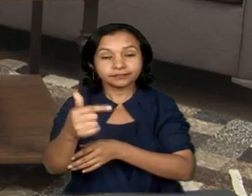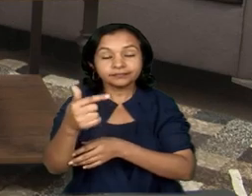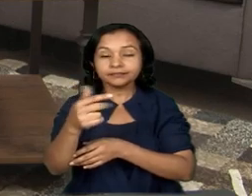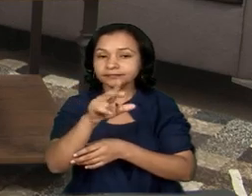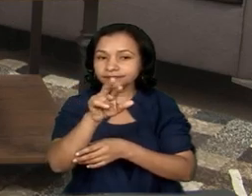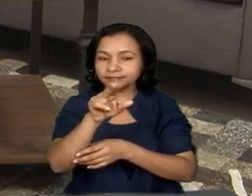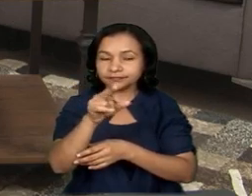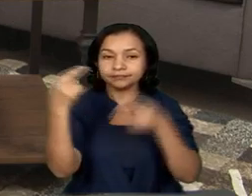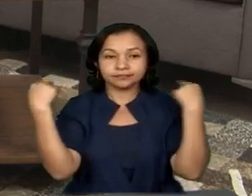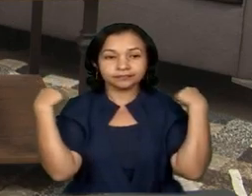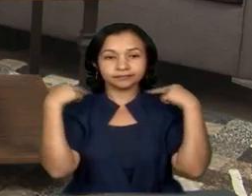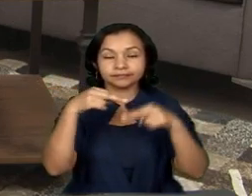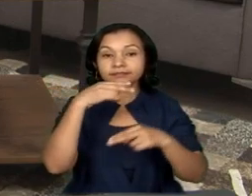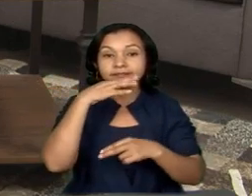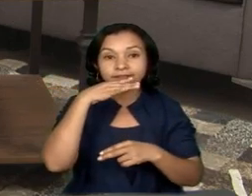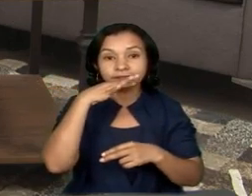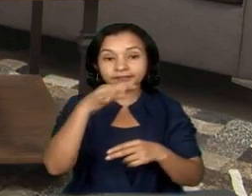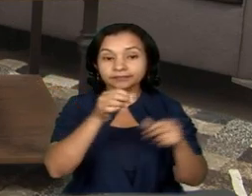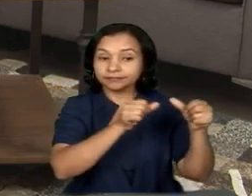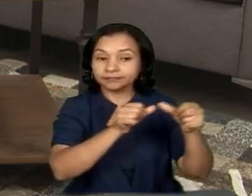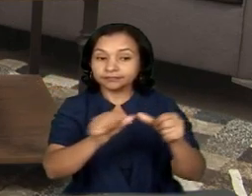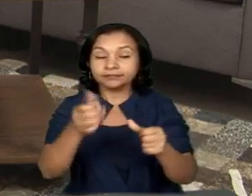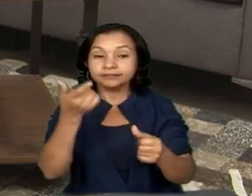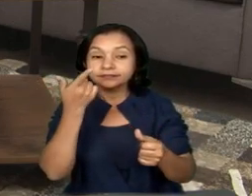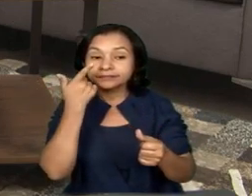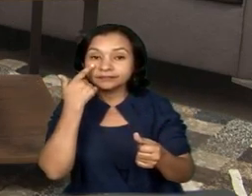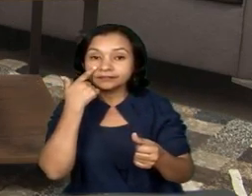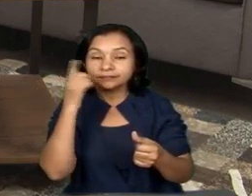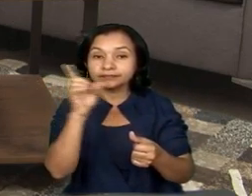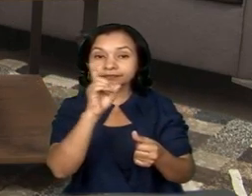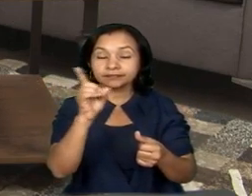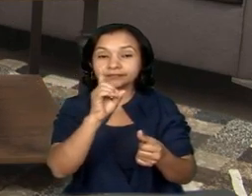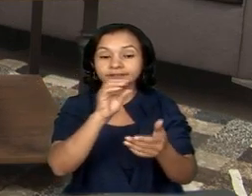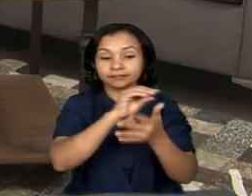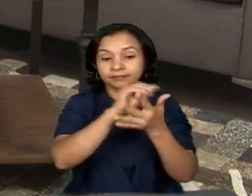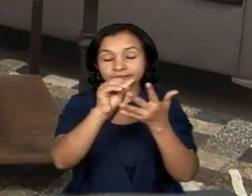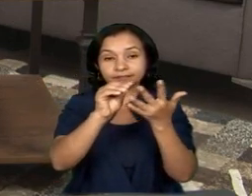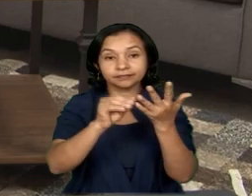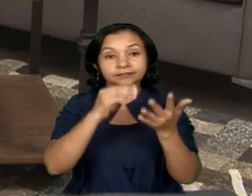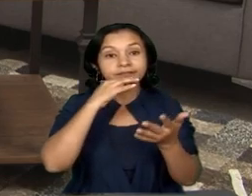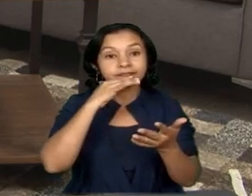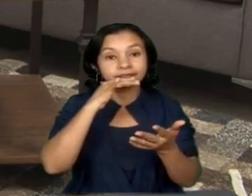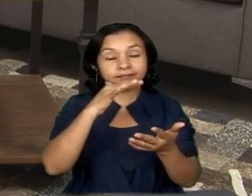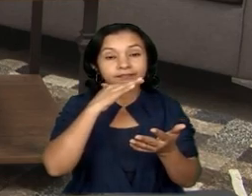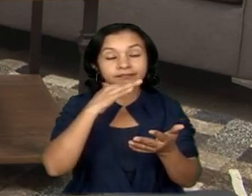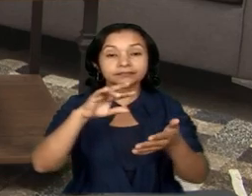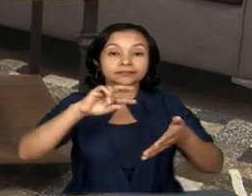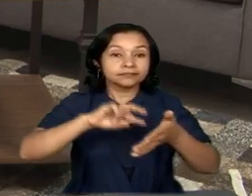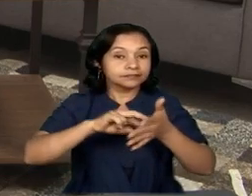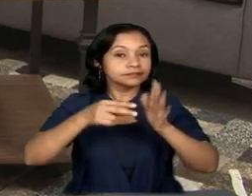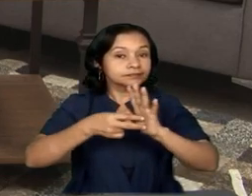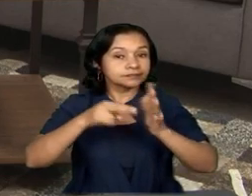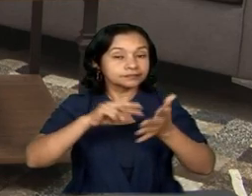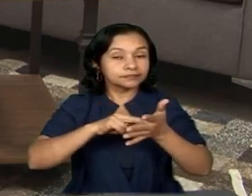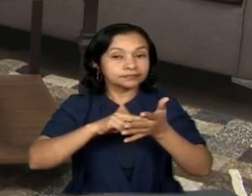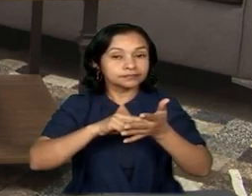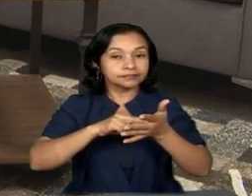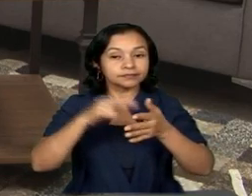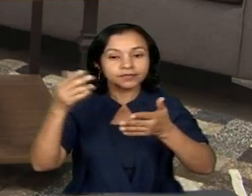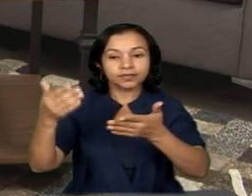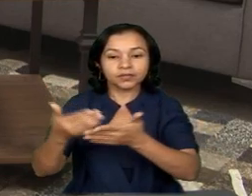Con el mismo docente para dar el continuo de lo que es la unidad pedagógica de inglés, y en ese sentido estamos contratando los